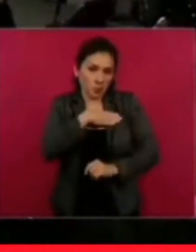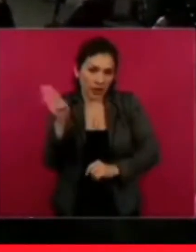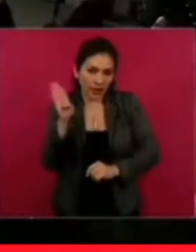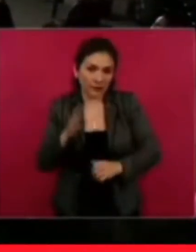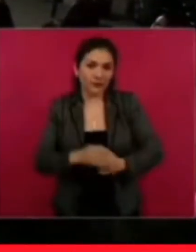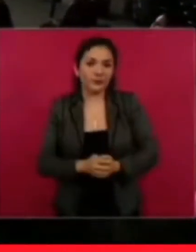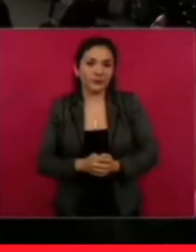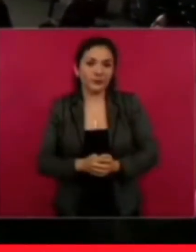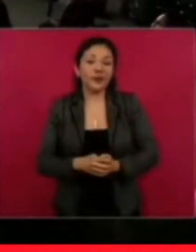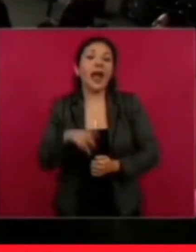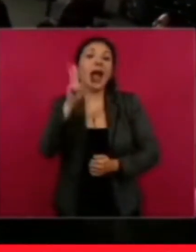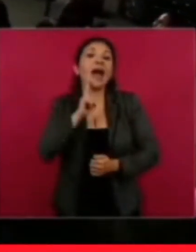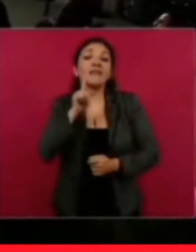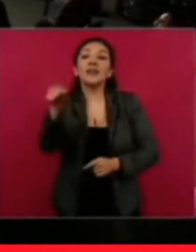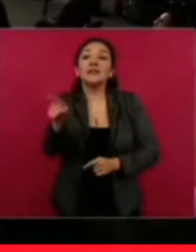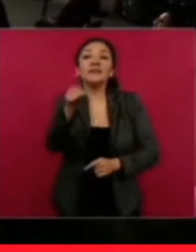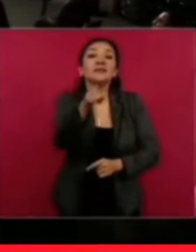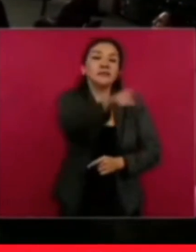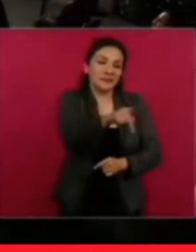A ver si te llega.